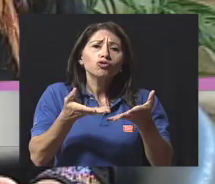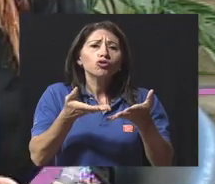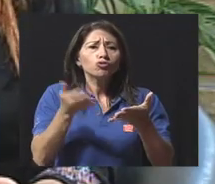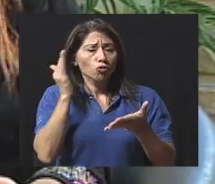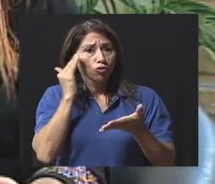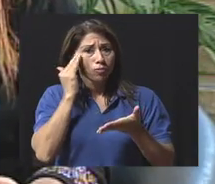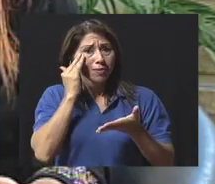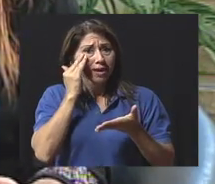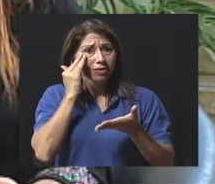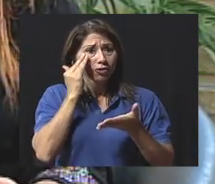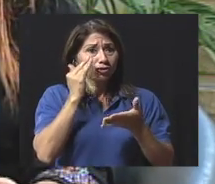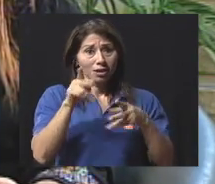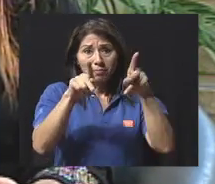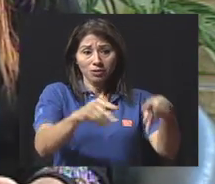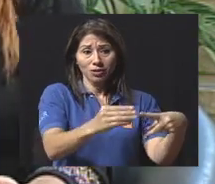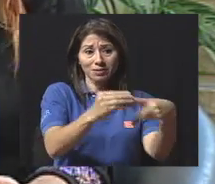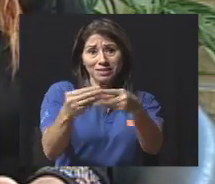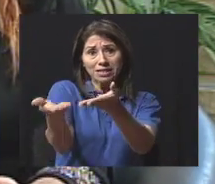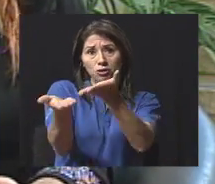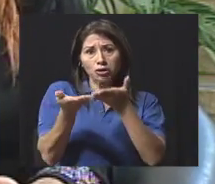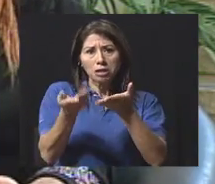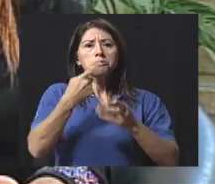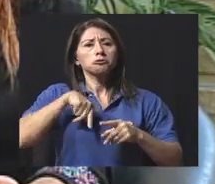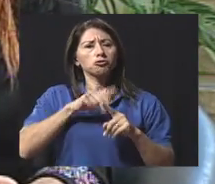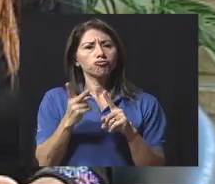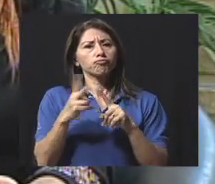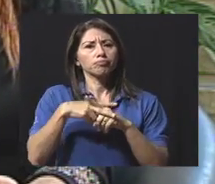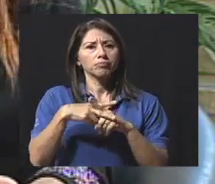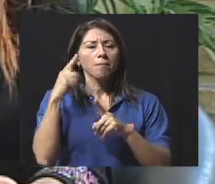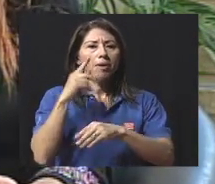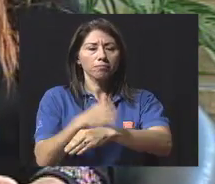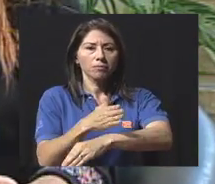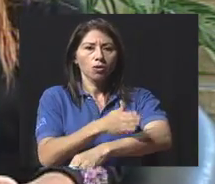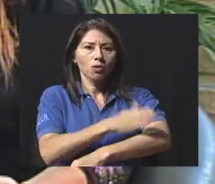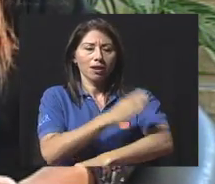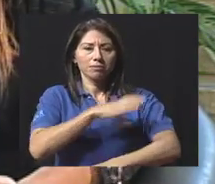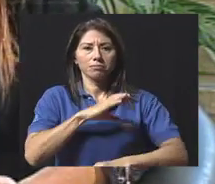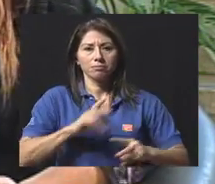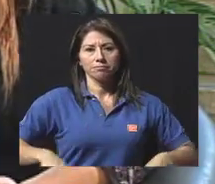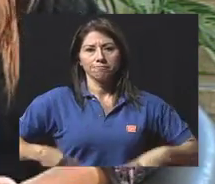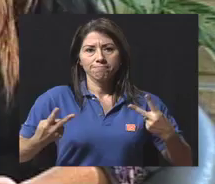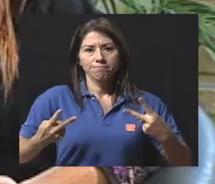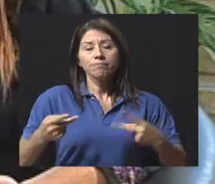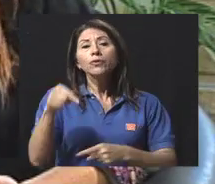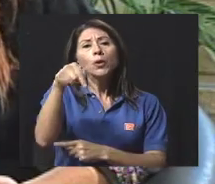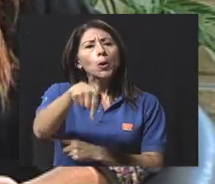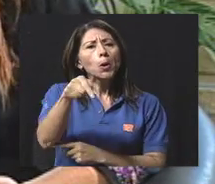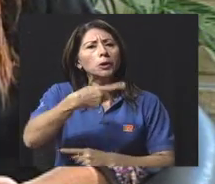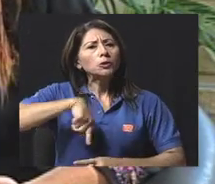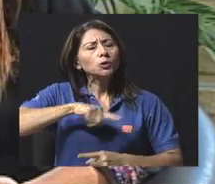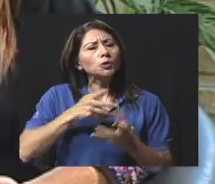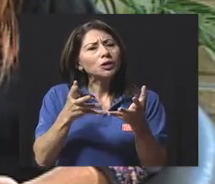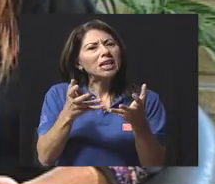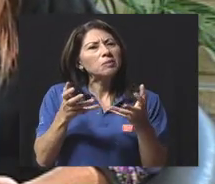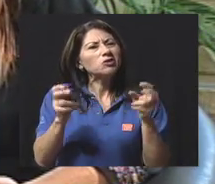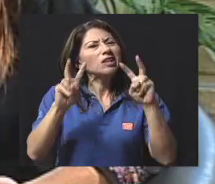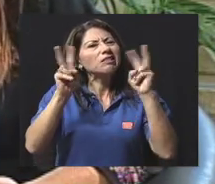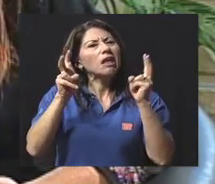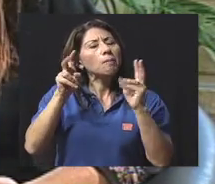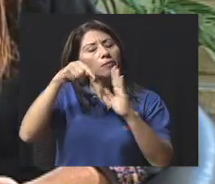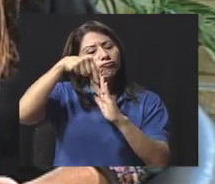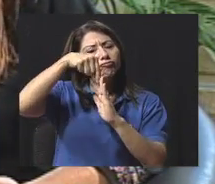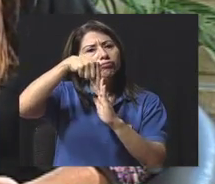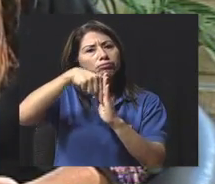conocimientos que nos dan nuestros especialistas para mejorar nuestra calidad de vida y es que el día de hoy queremos ahondar un poco más sobre la